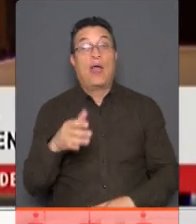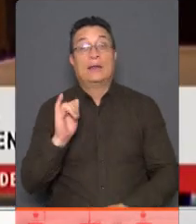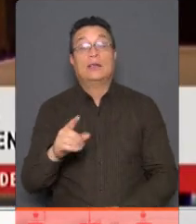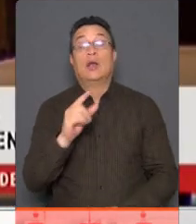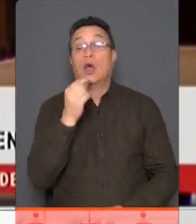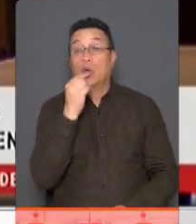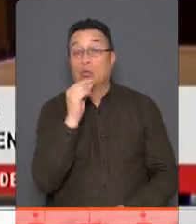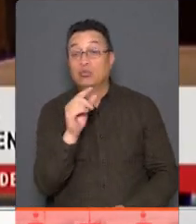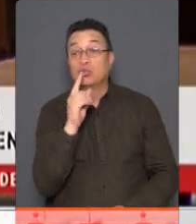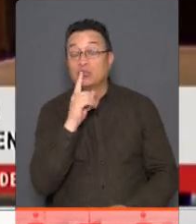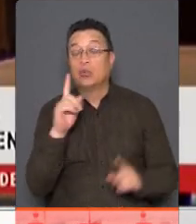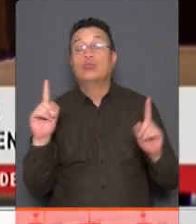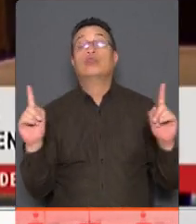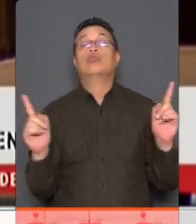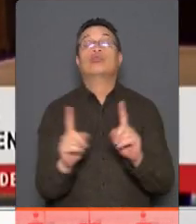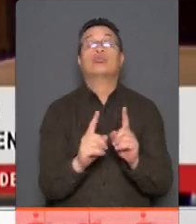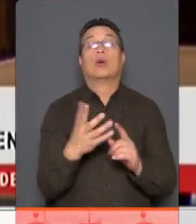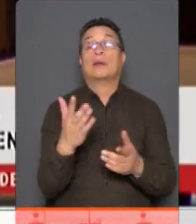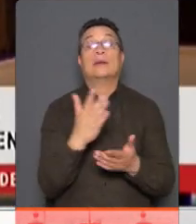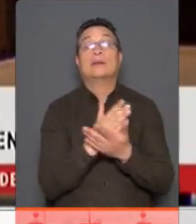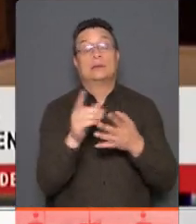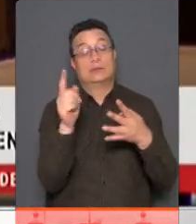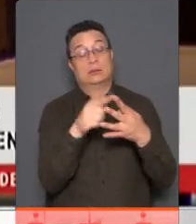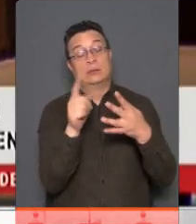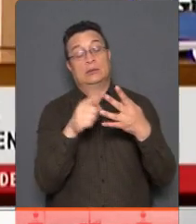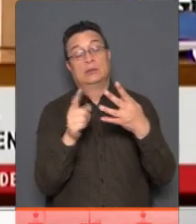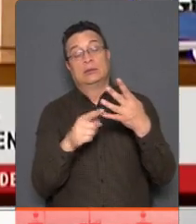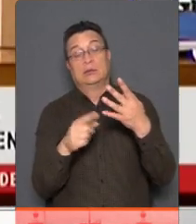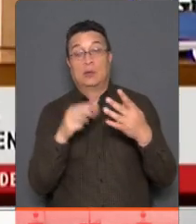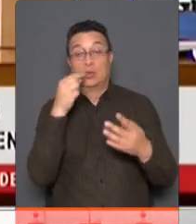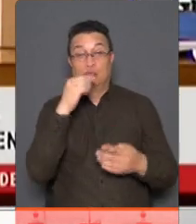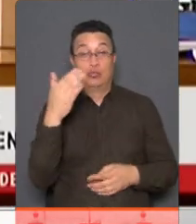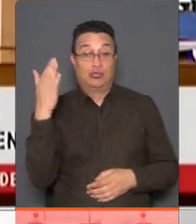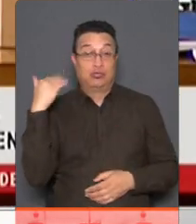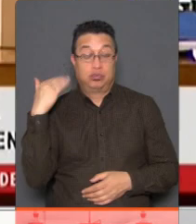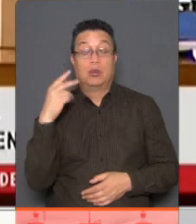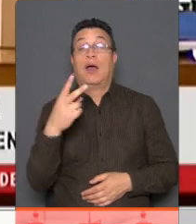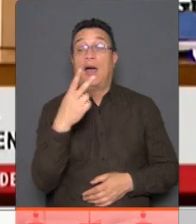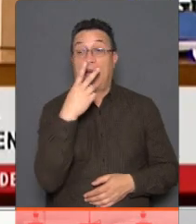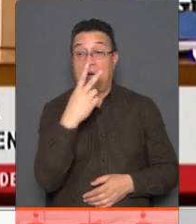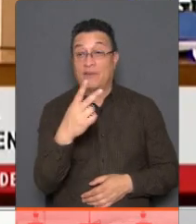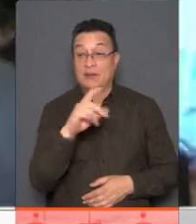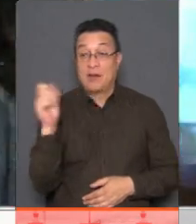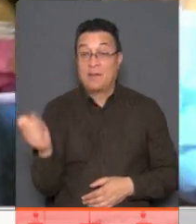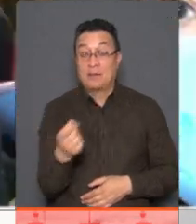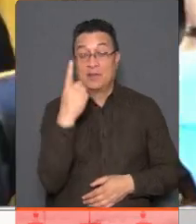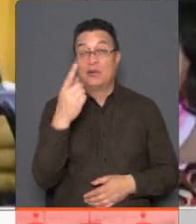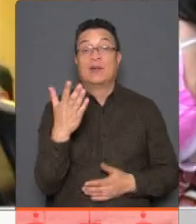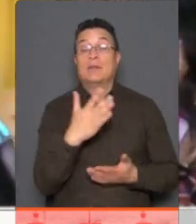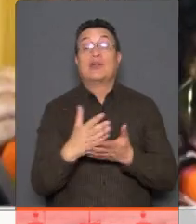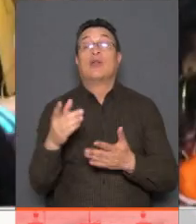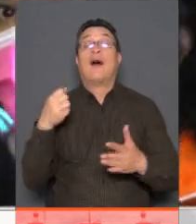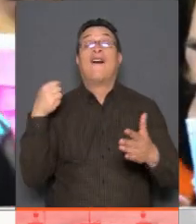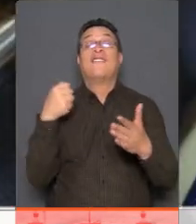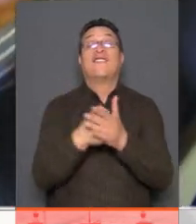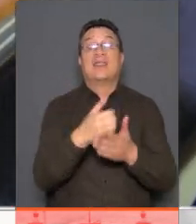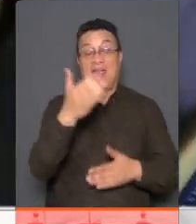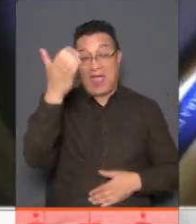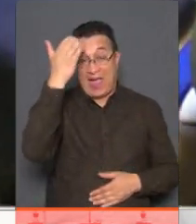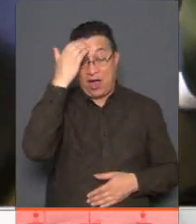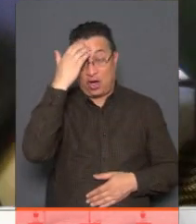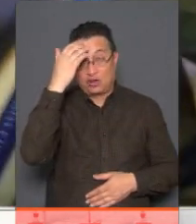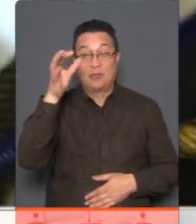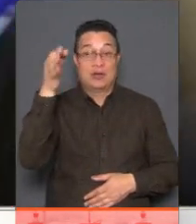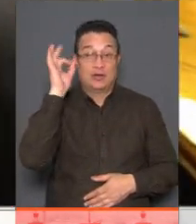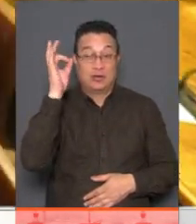especie de recuento de algunos episodios más recientes? Vamos a ver primeramente lo que ocurre a fines de agosto, cuando en plena sesión